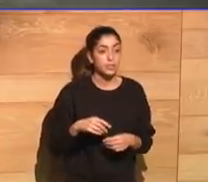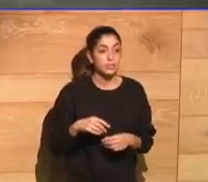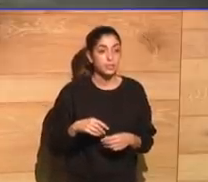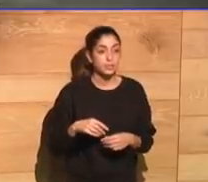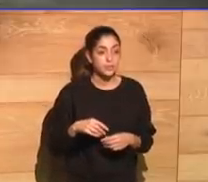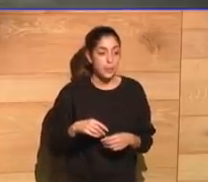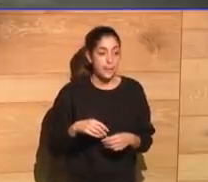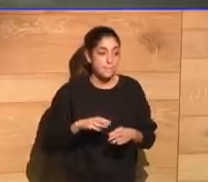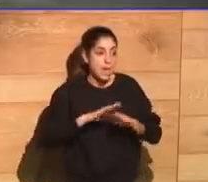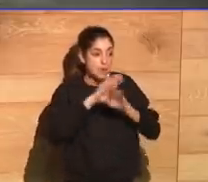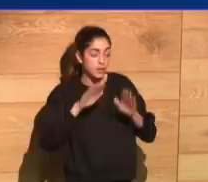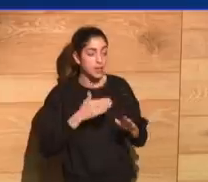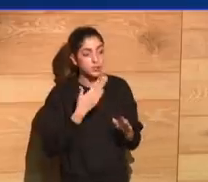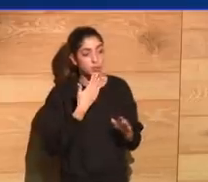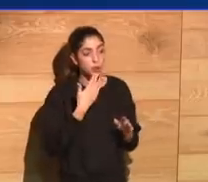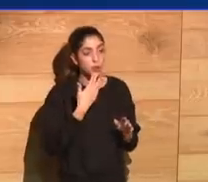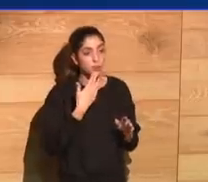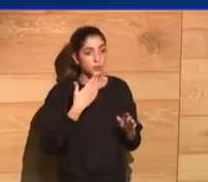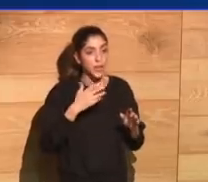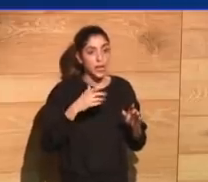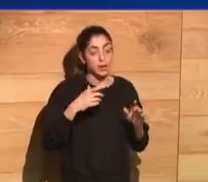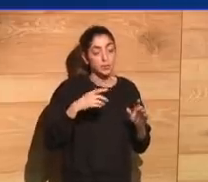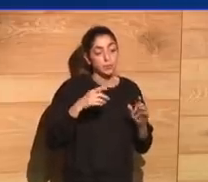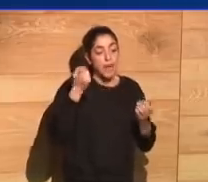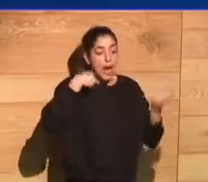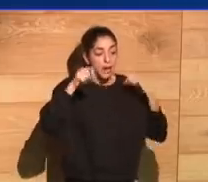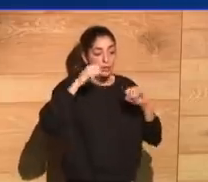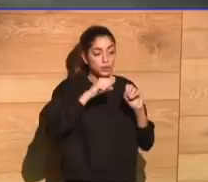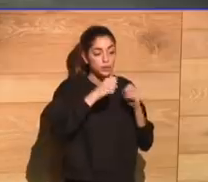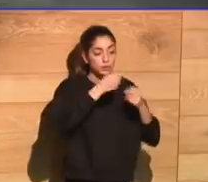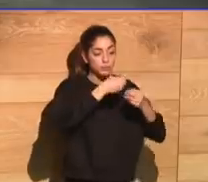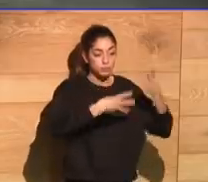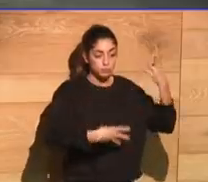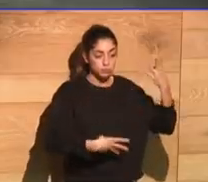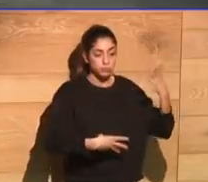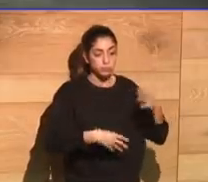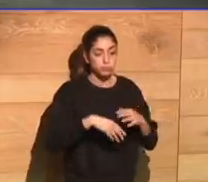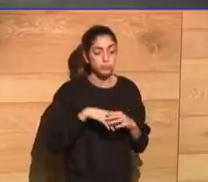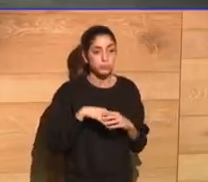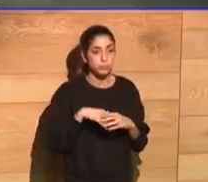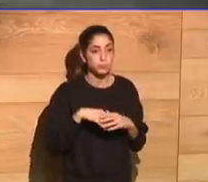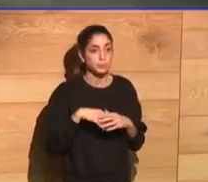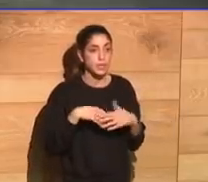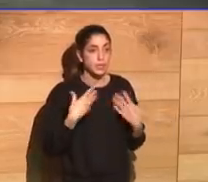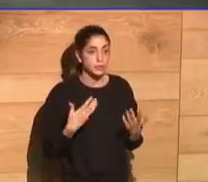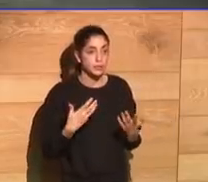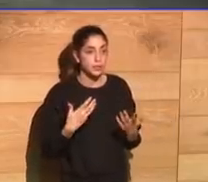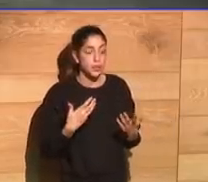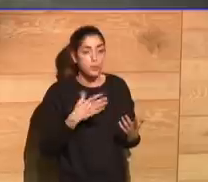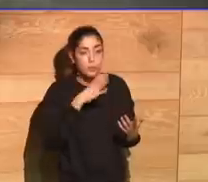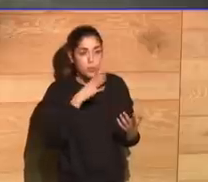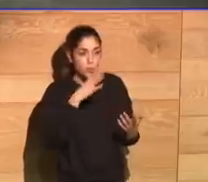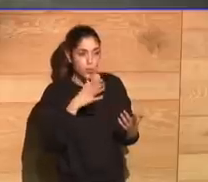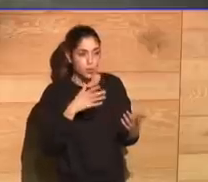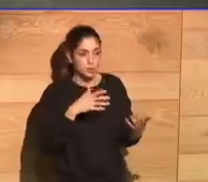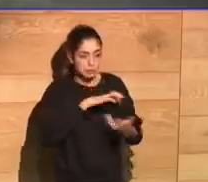nombre sale el primer nombre Jim Hammond. Porque no pudieron poner a Marlon Brando precisamente, claro. por este jaleo. Sí. Por el jaleito. Bueno,